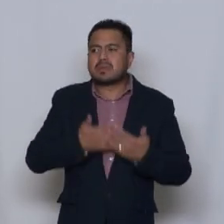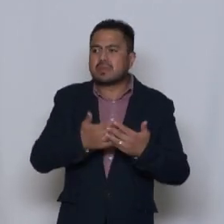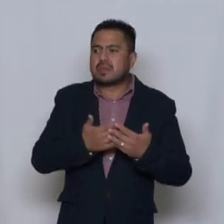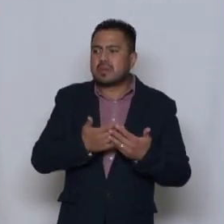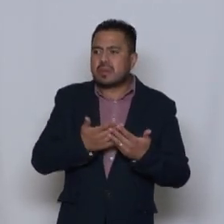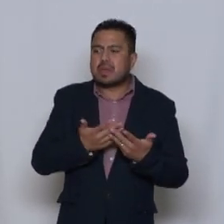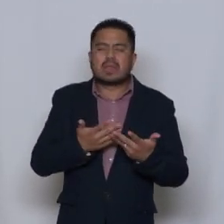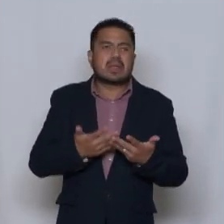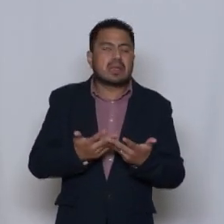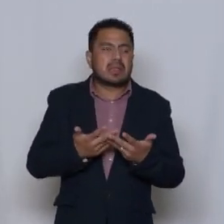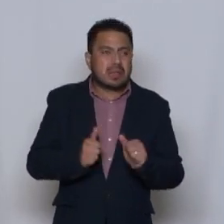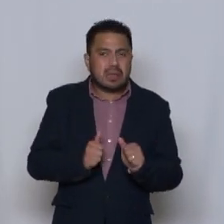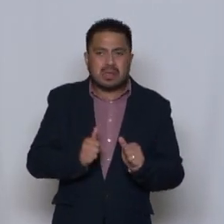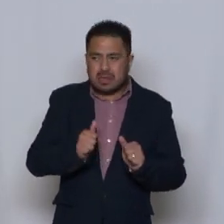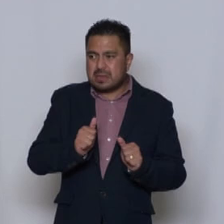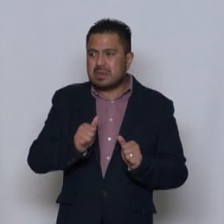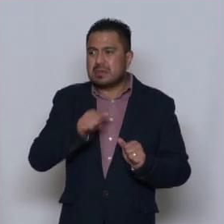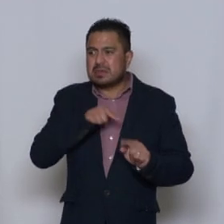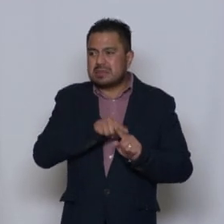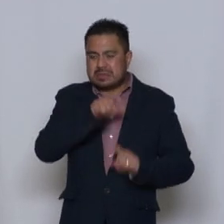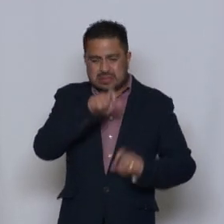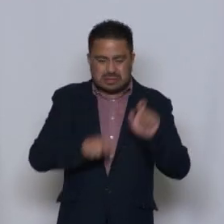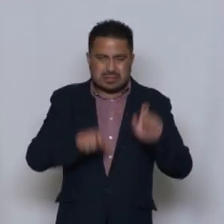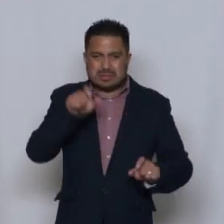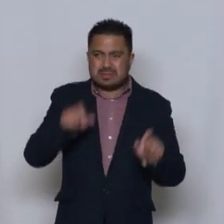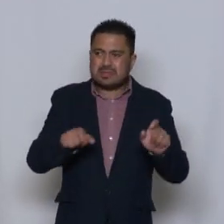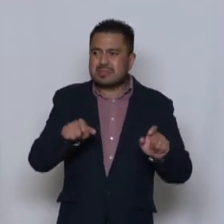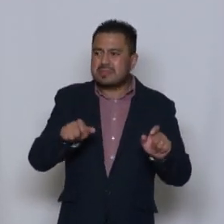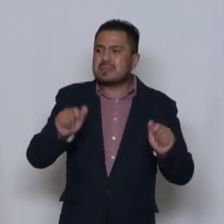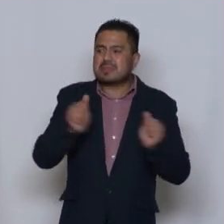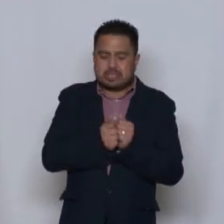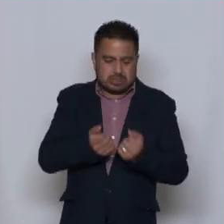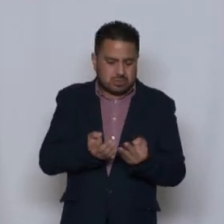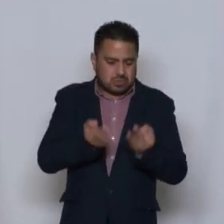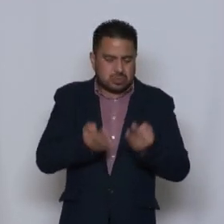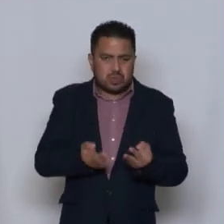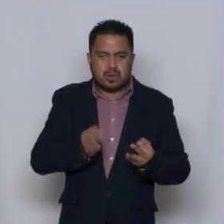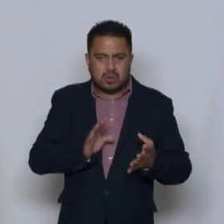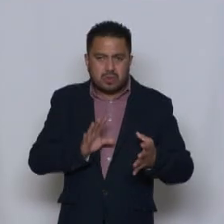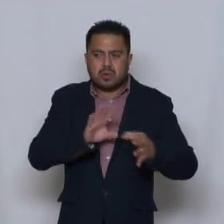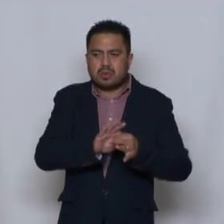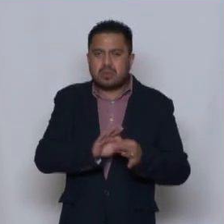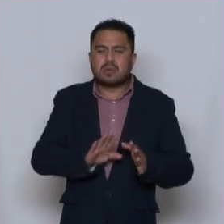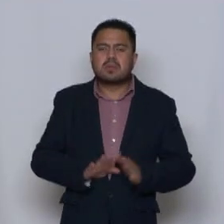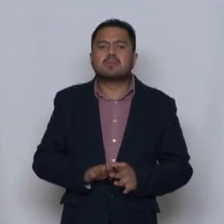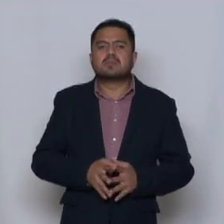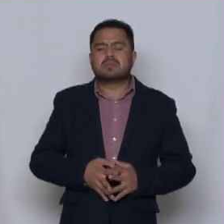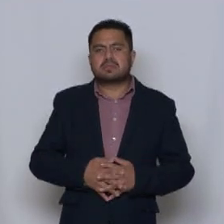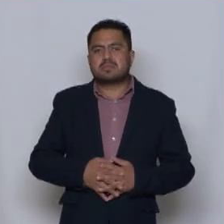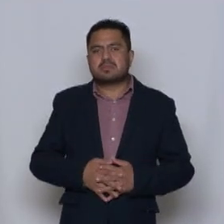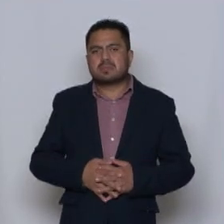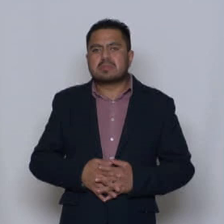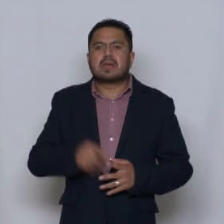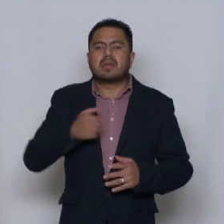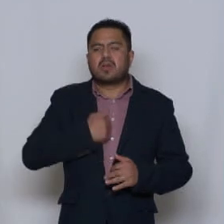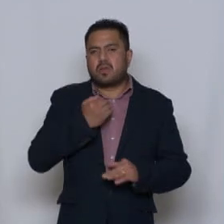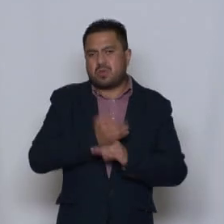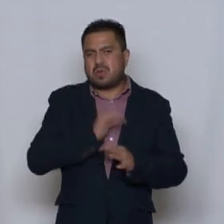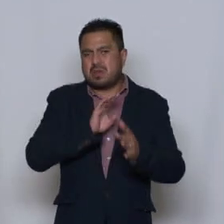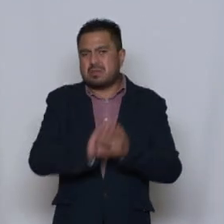que los patrones reales se ajusten. Al hablar